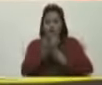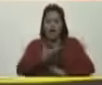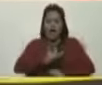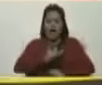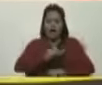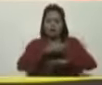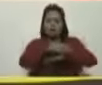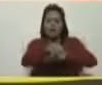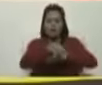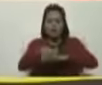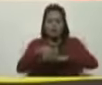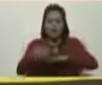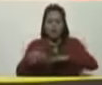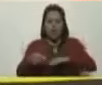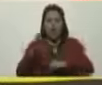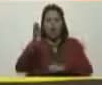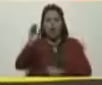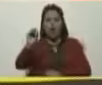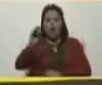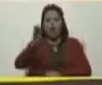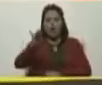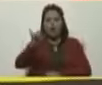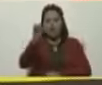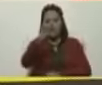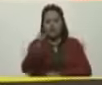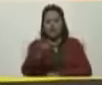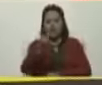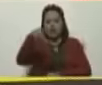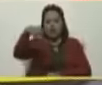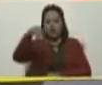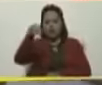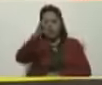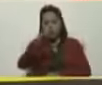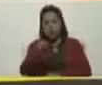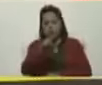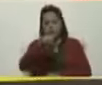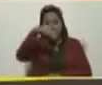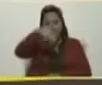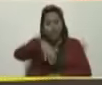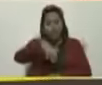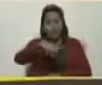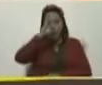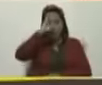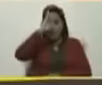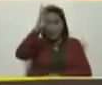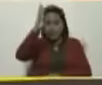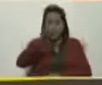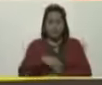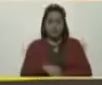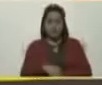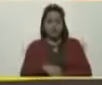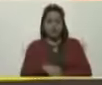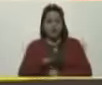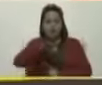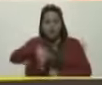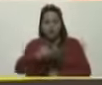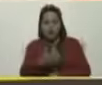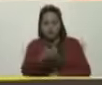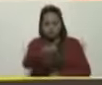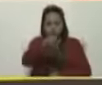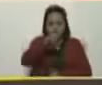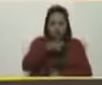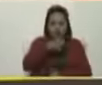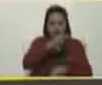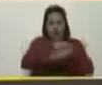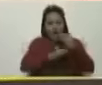municipio Obispos de el estado Barinas, Adrián Azuaje, pueda tomar la palabra y hacer un